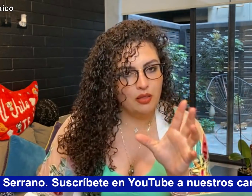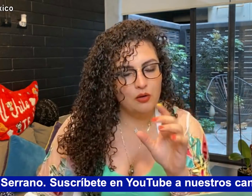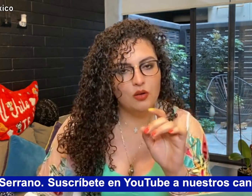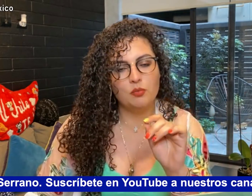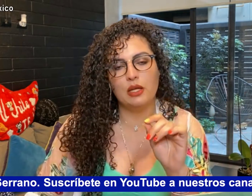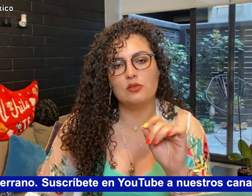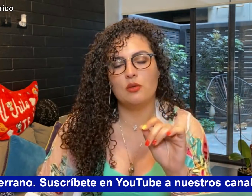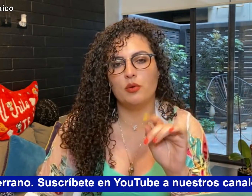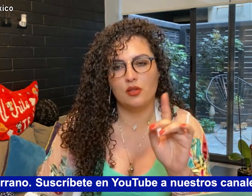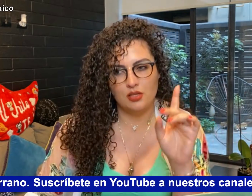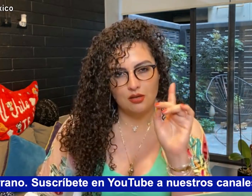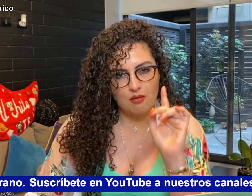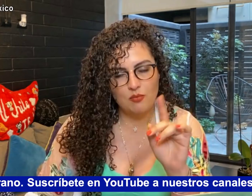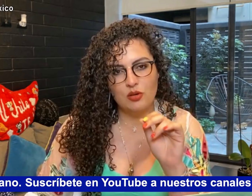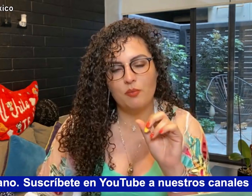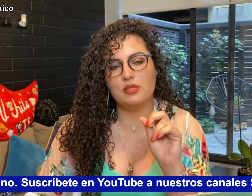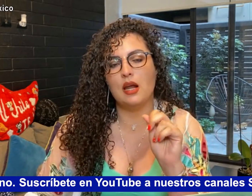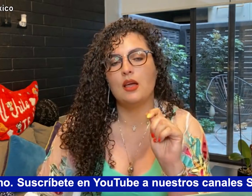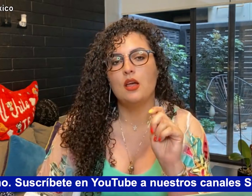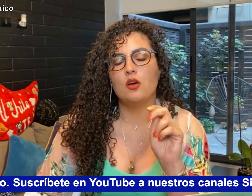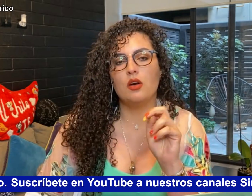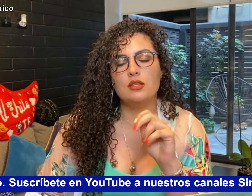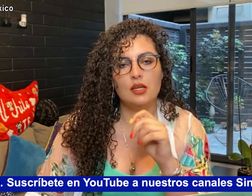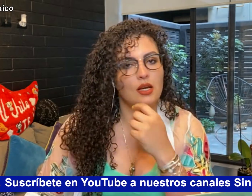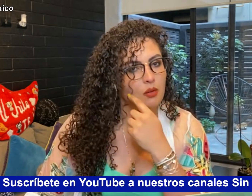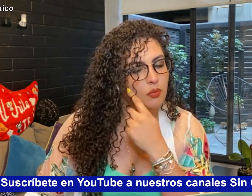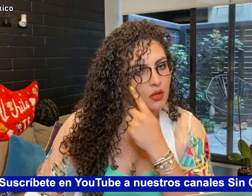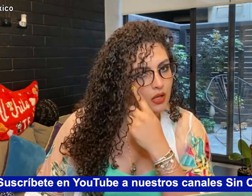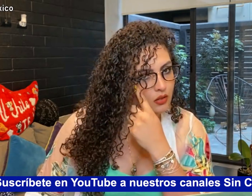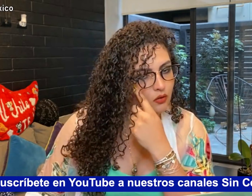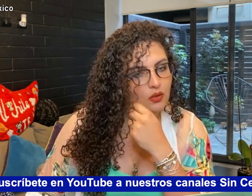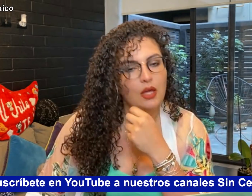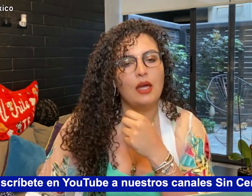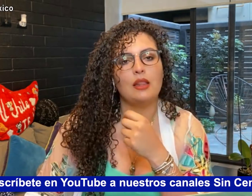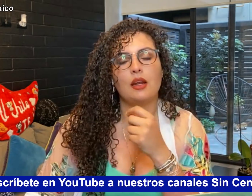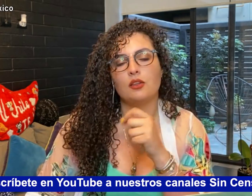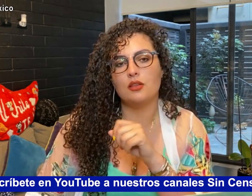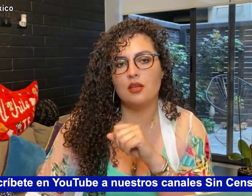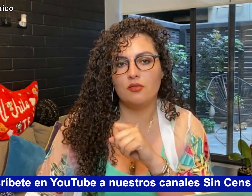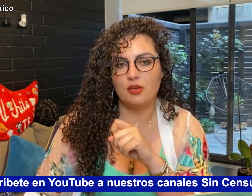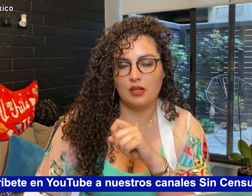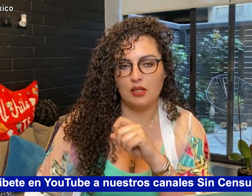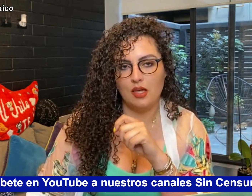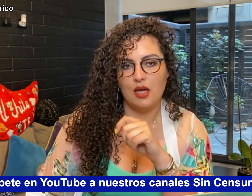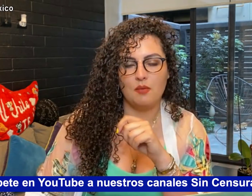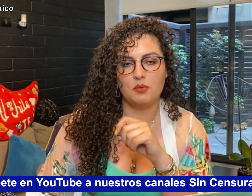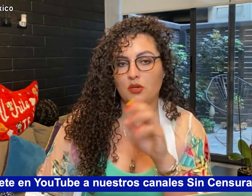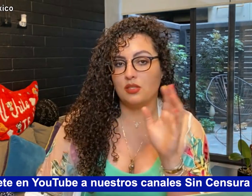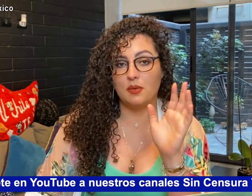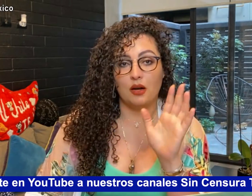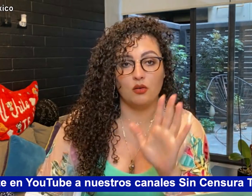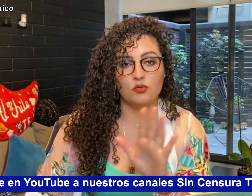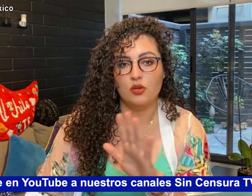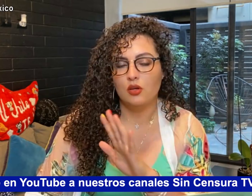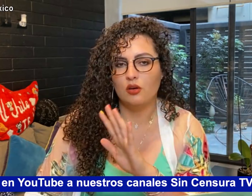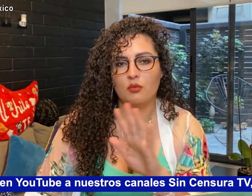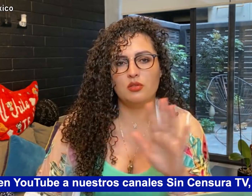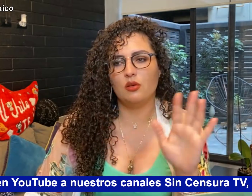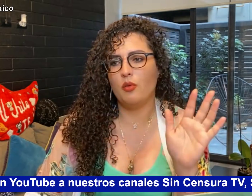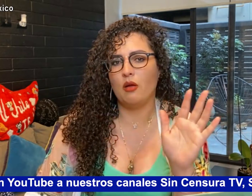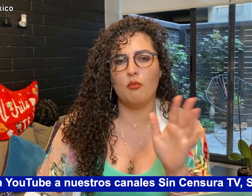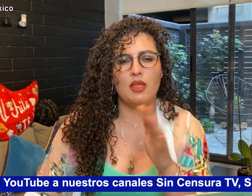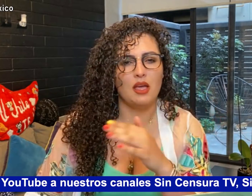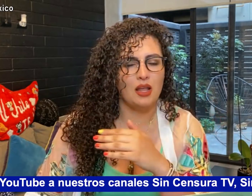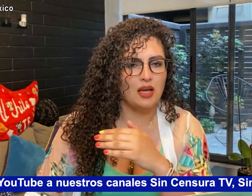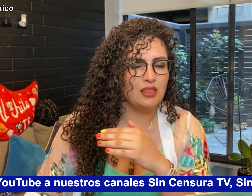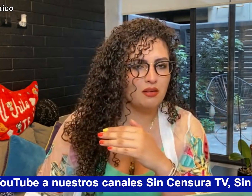regresando para darle una explicación importante. Así que vamos a empezar con este clip en donde el director de CFE Energía empezó a exhibirlos como si